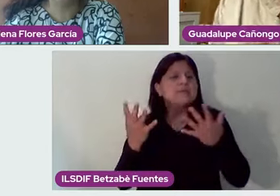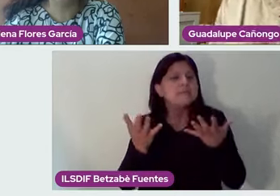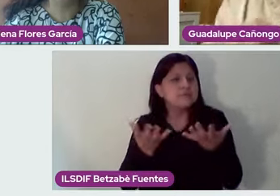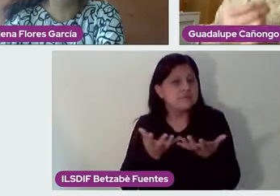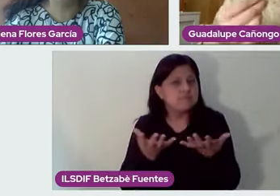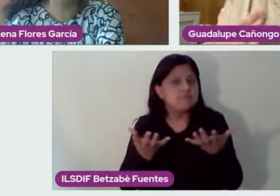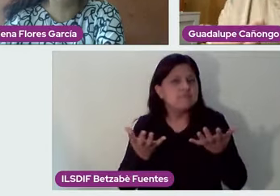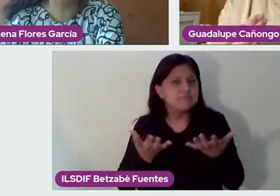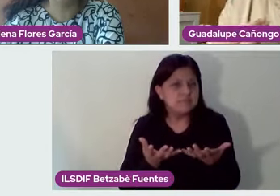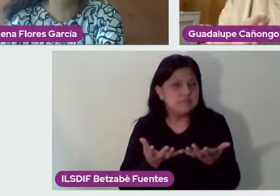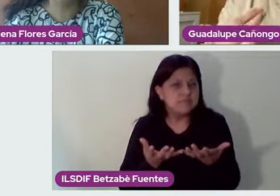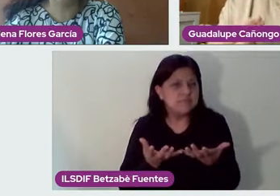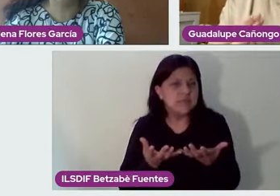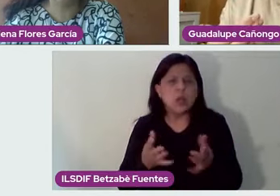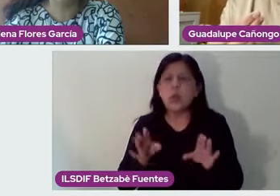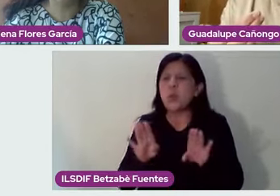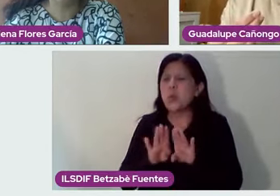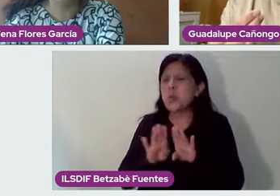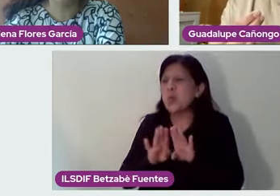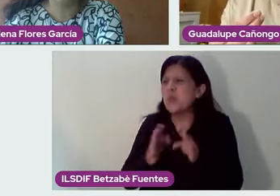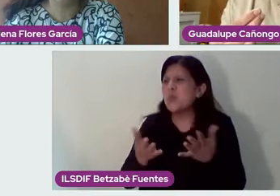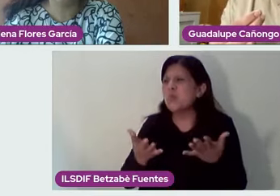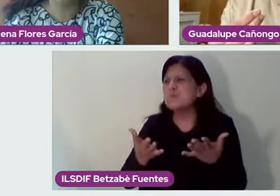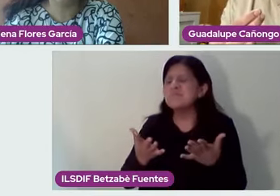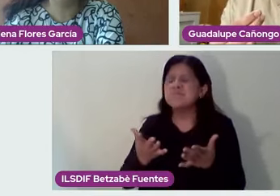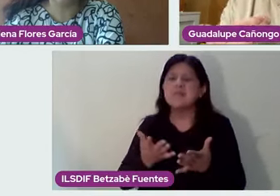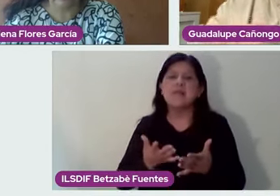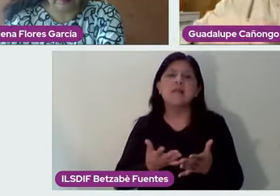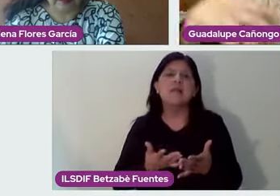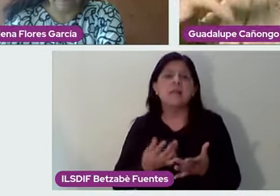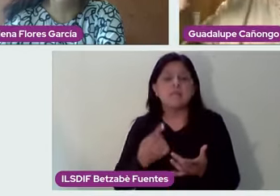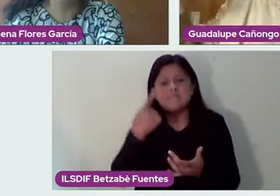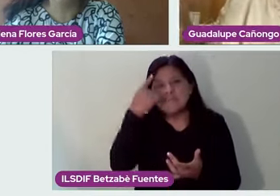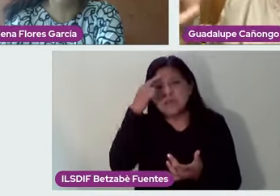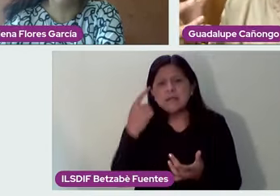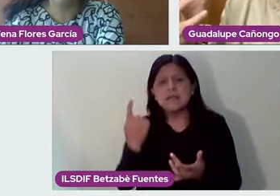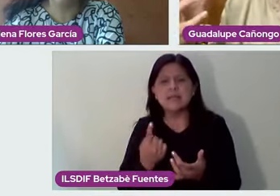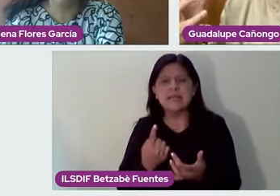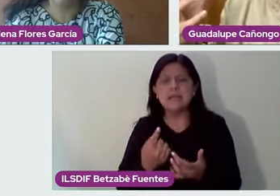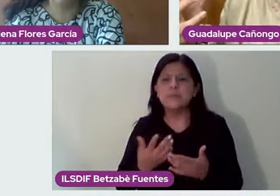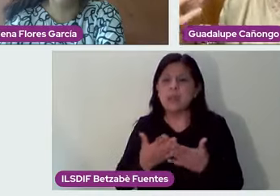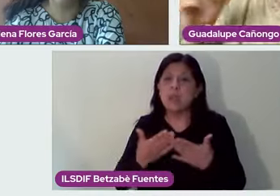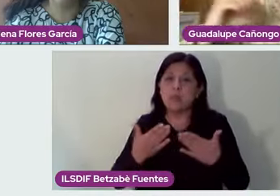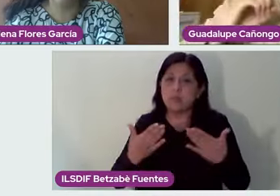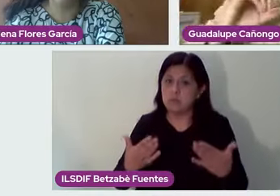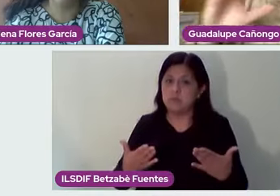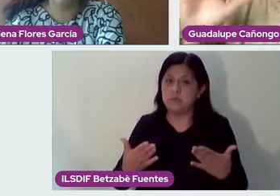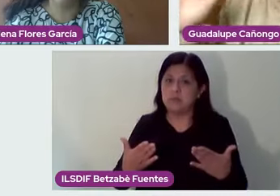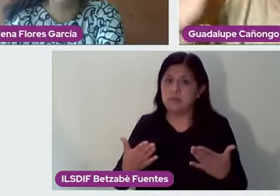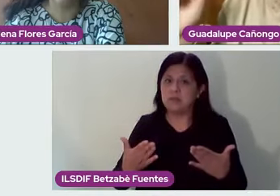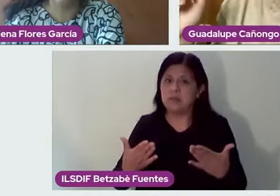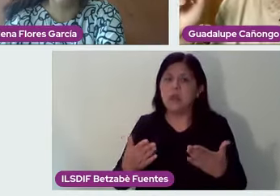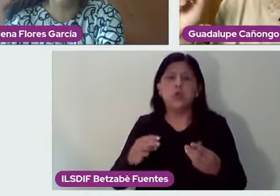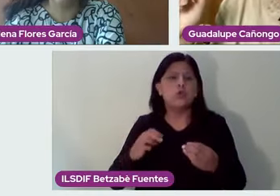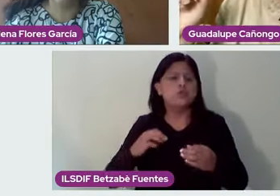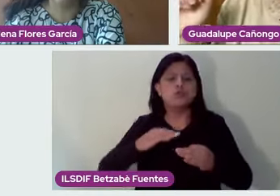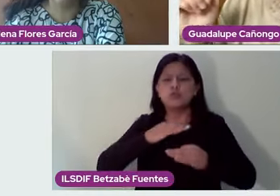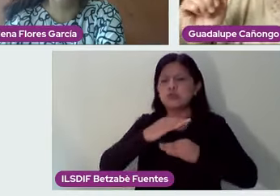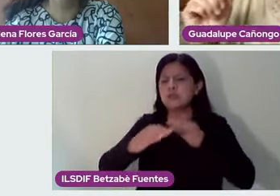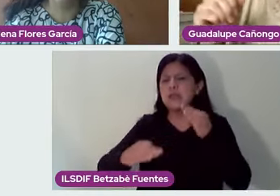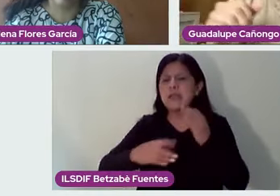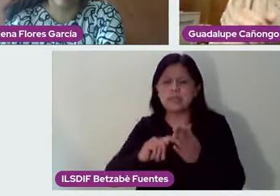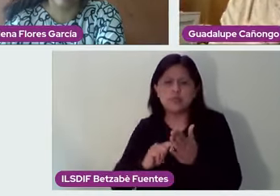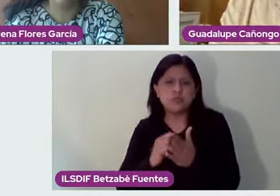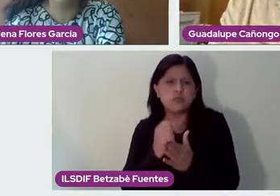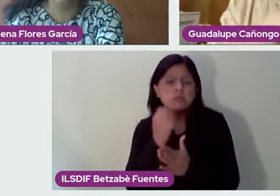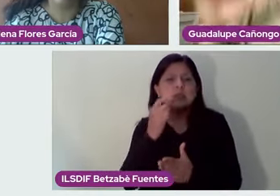de cómo operar esto, cómo le hacemos, ¿no? Para que este mundo digital, que vamos a entender por este mundo